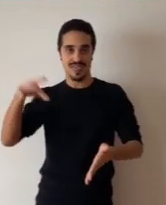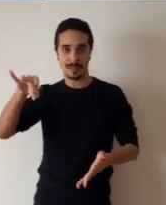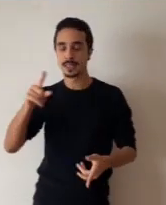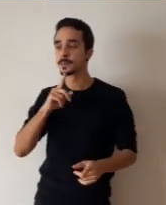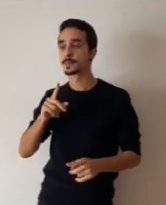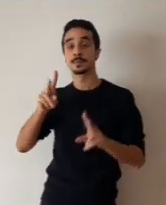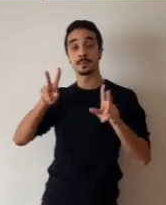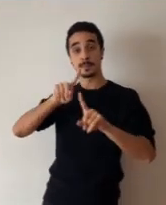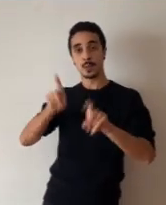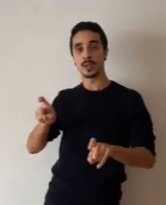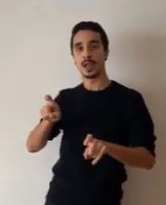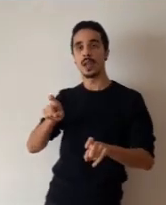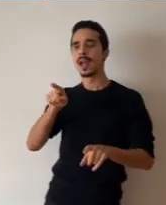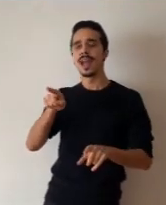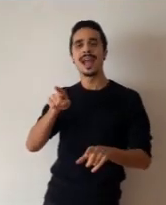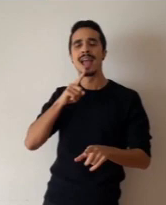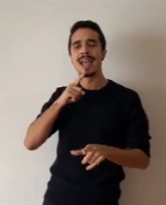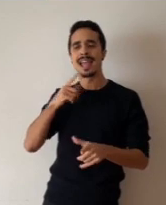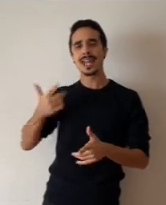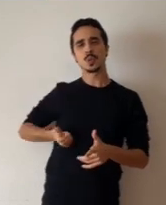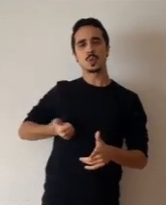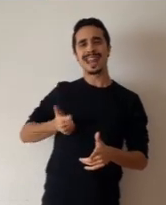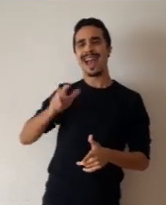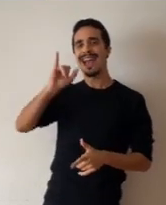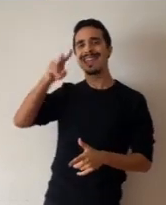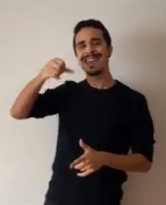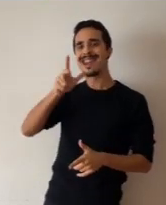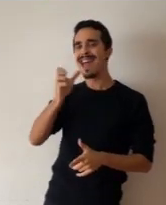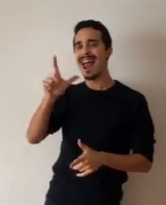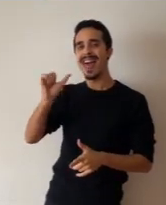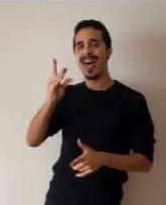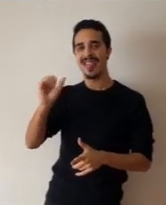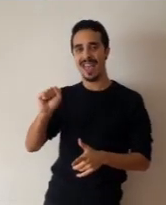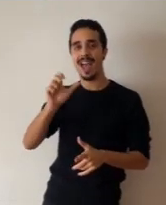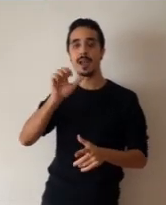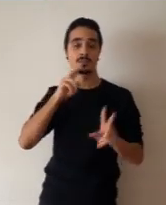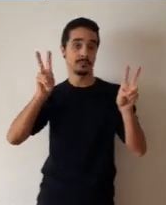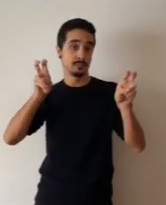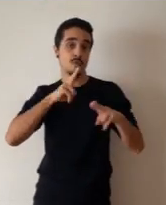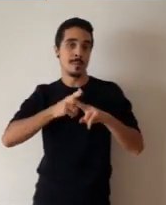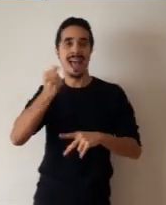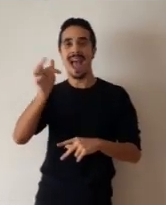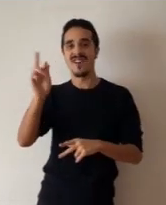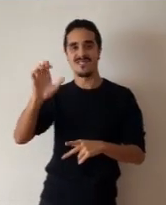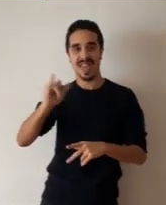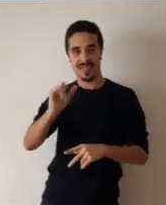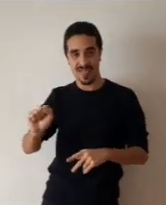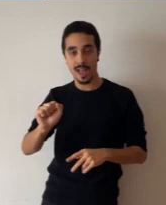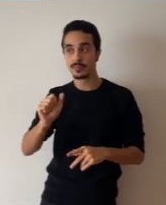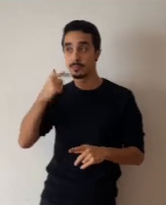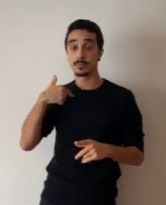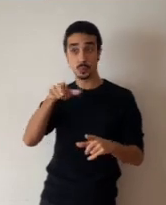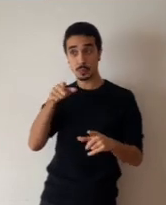Bueno, otra pregunta sobre diabetes dice, ¿nos puede contar algo sobre Afrezza, la insulina inhalada? Si sobre